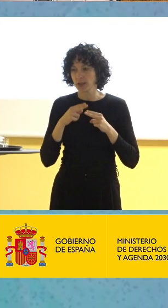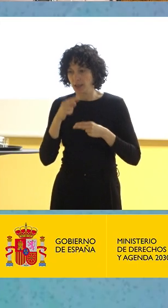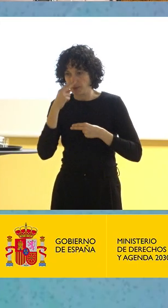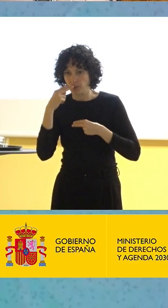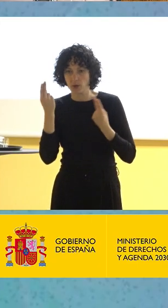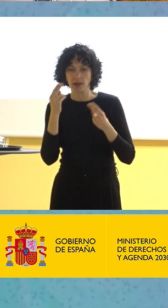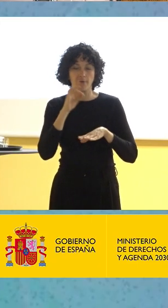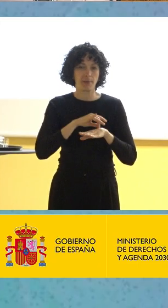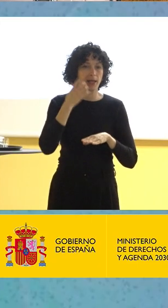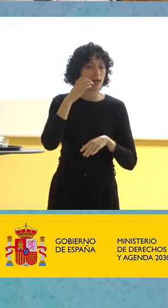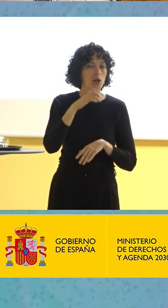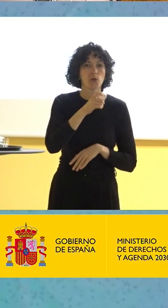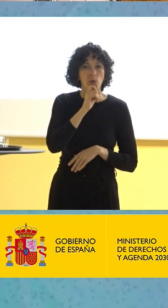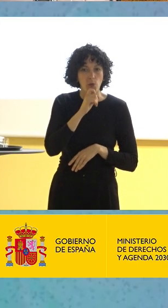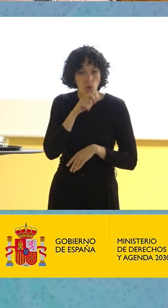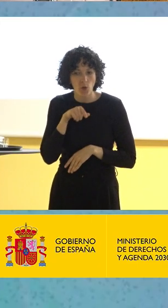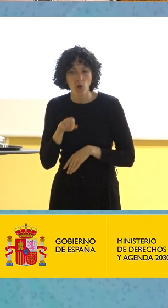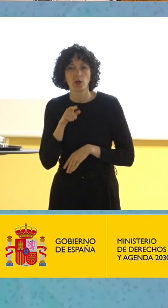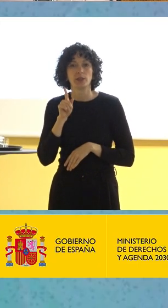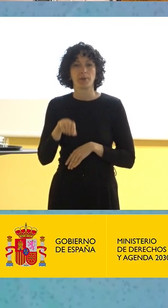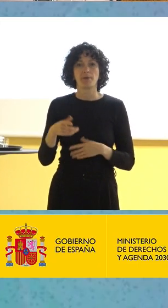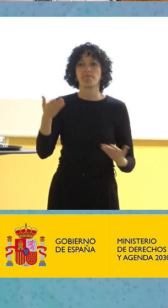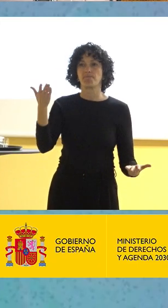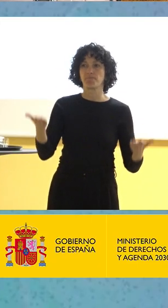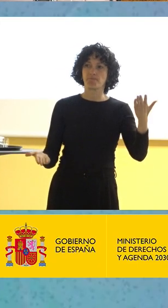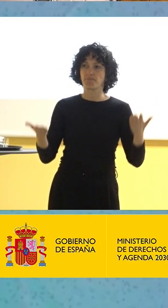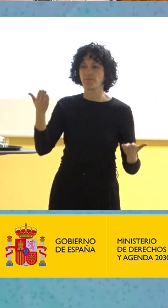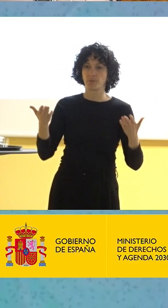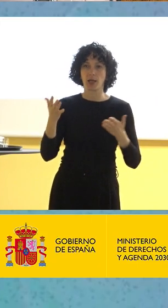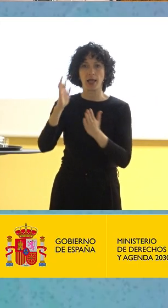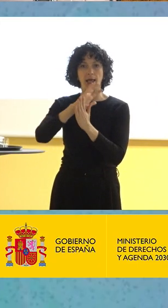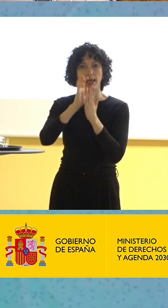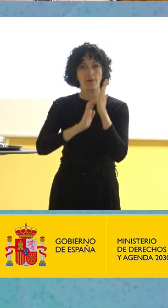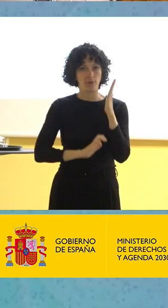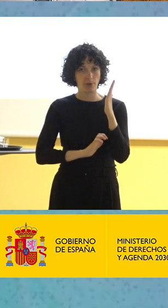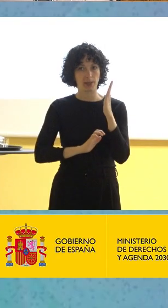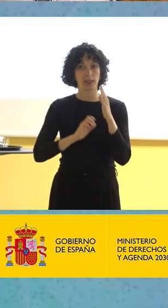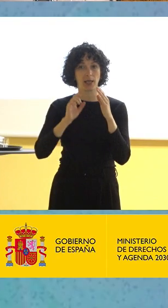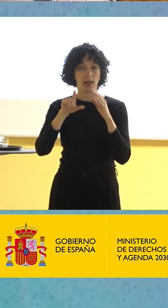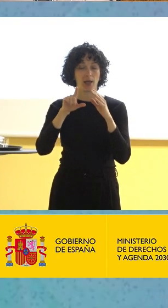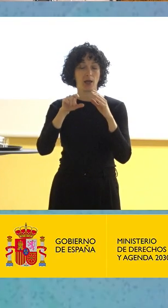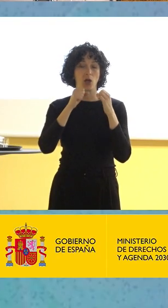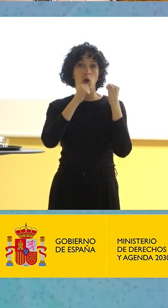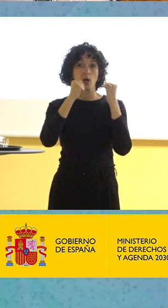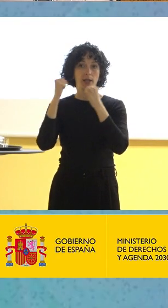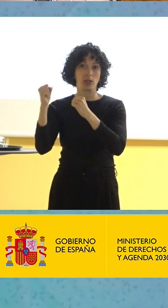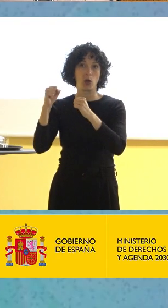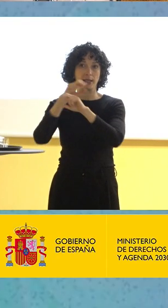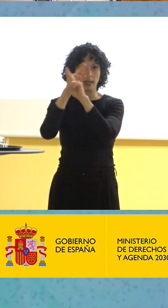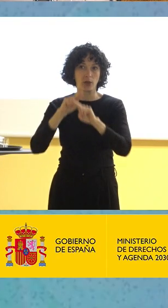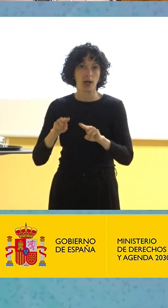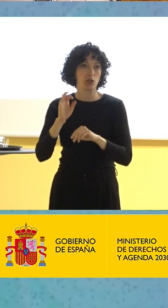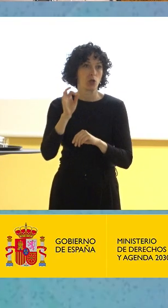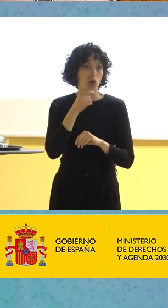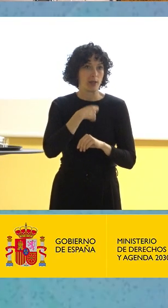públicas en enfermedades raras y también contrastarlo con los informes que hacen los organismos internacionales, nacionales,